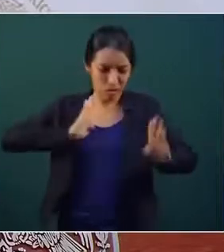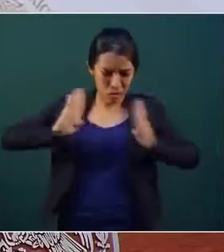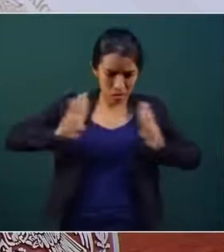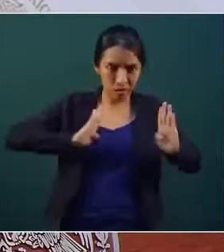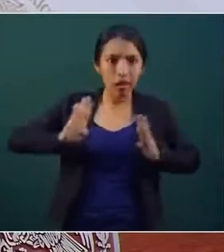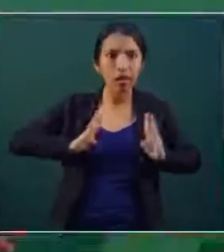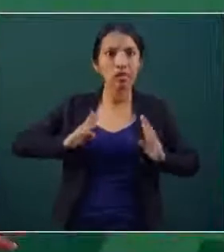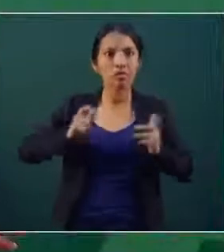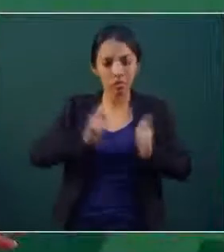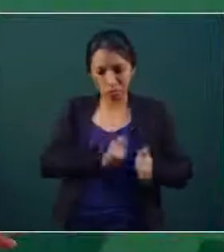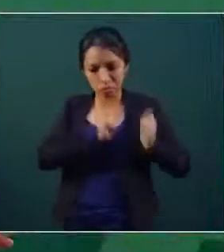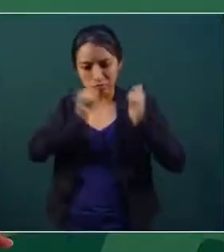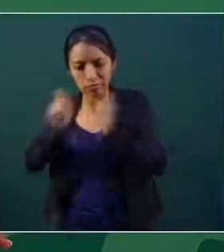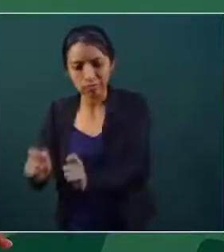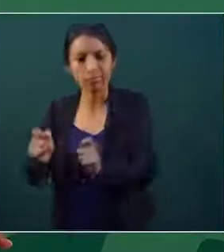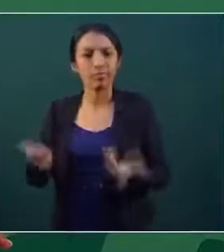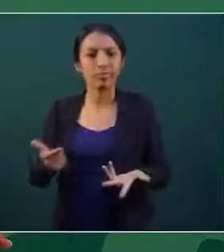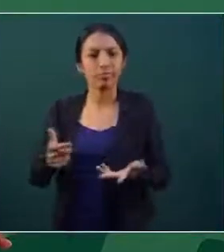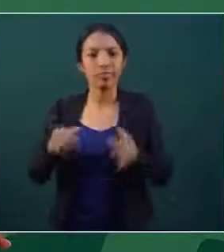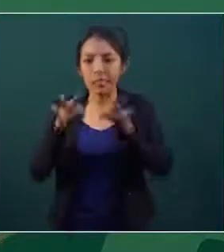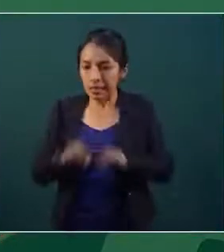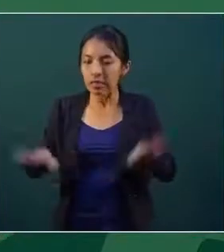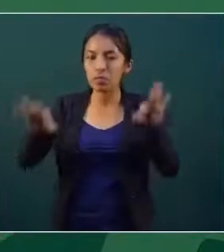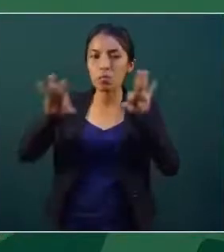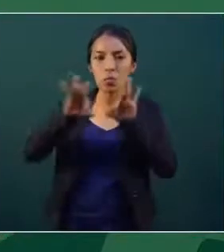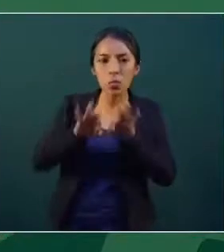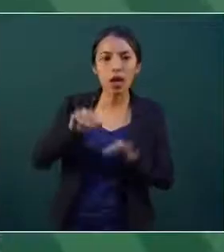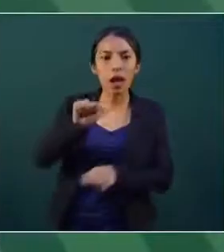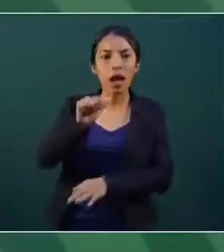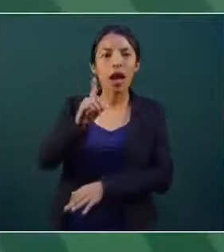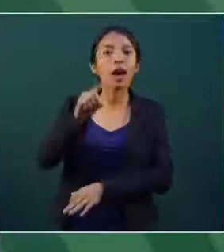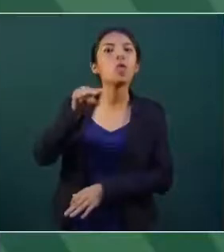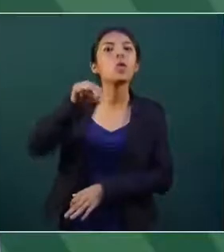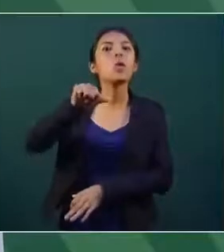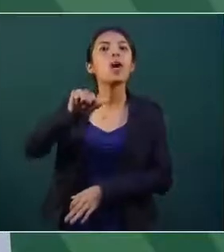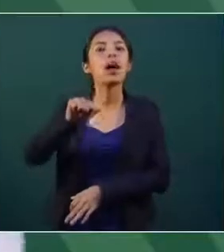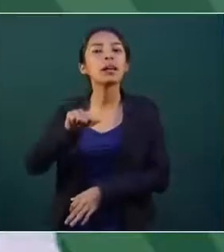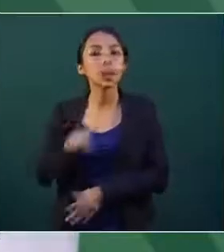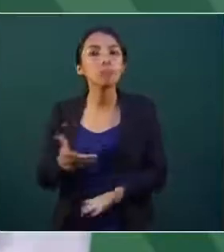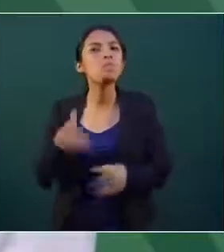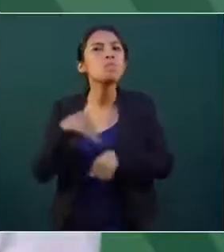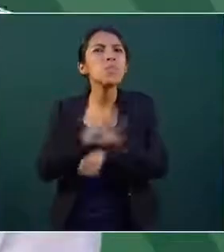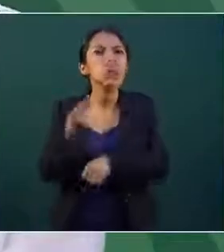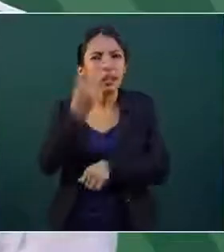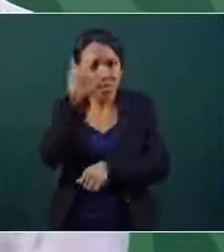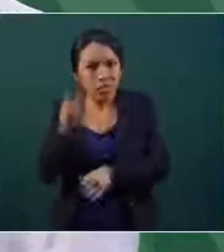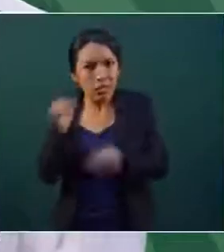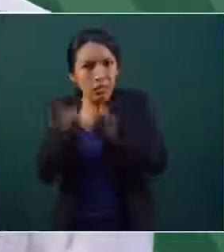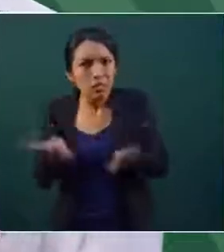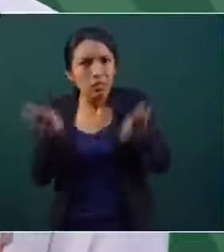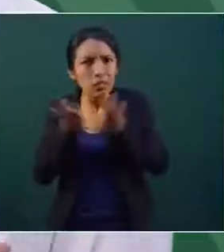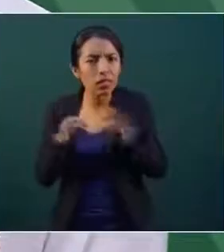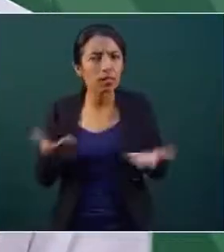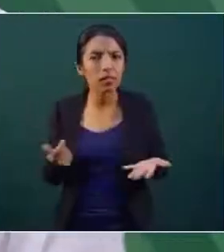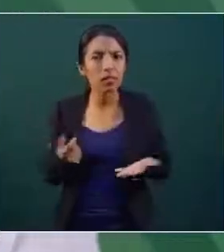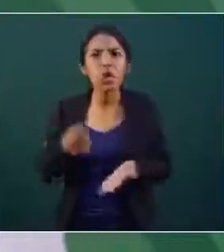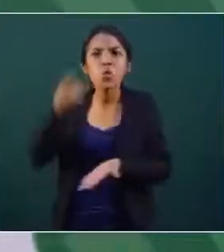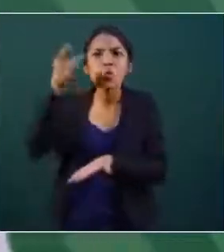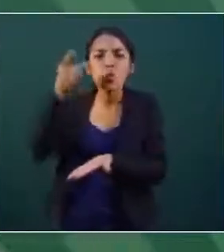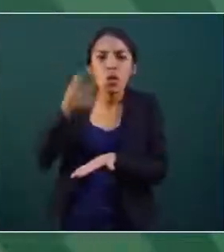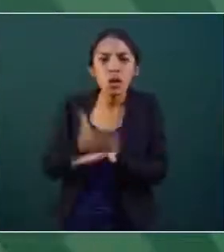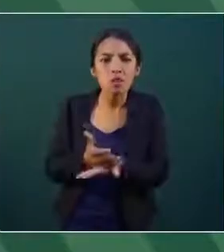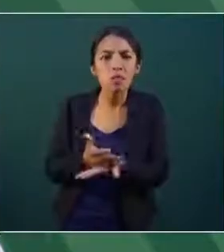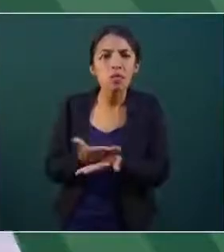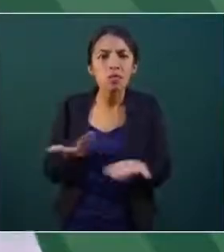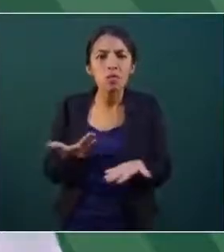¿Por qué nos importan las aduanas, entre otras cosas? Bueno, no es solo la introducción de